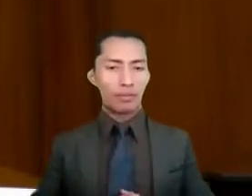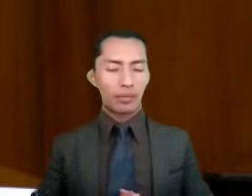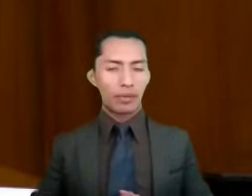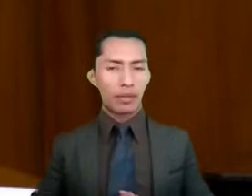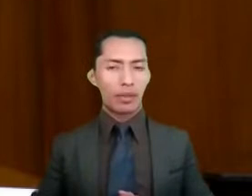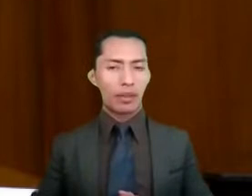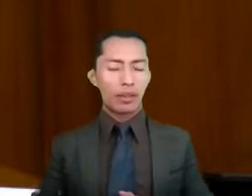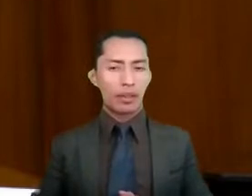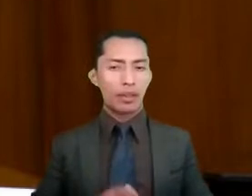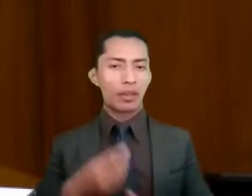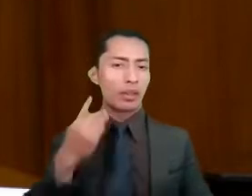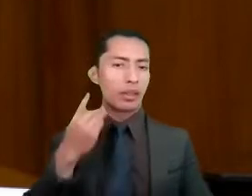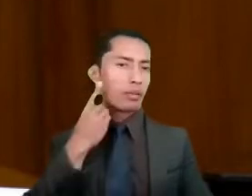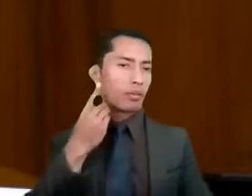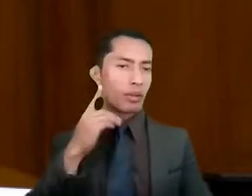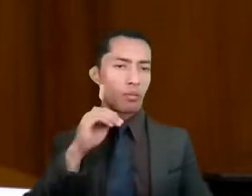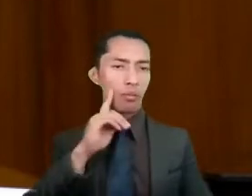Ingrid